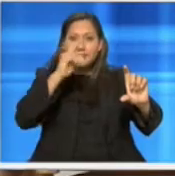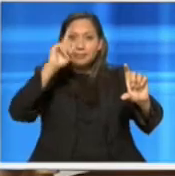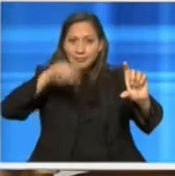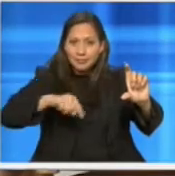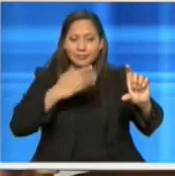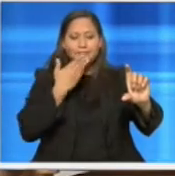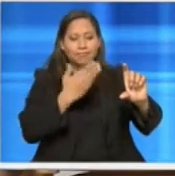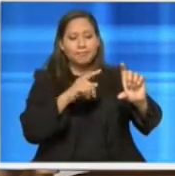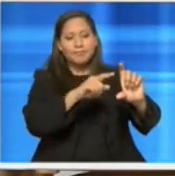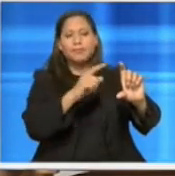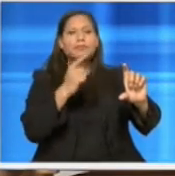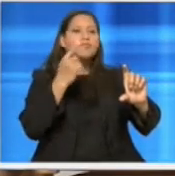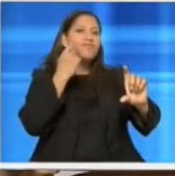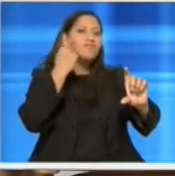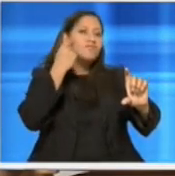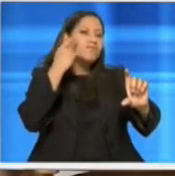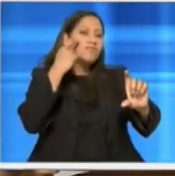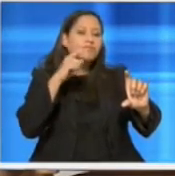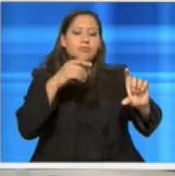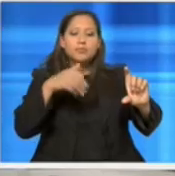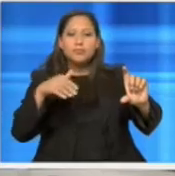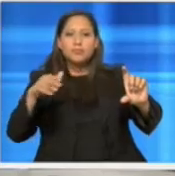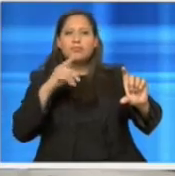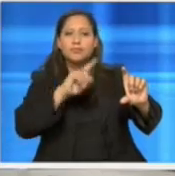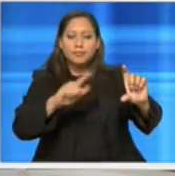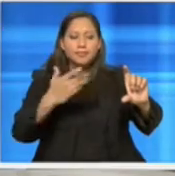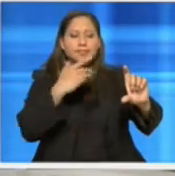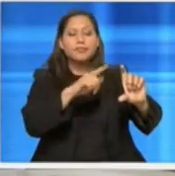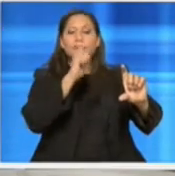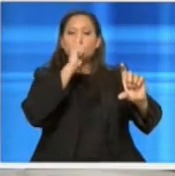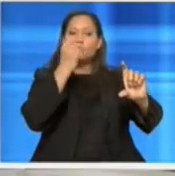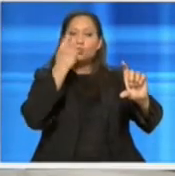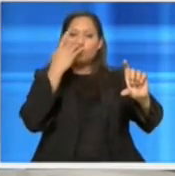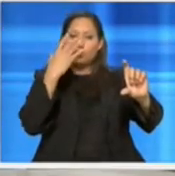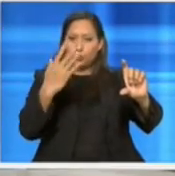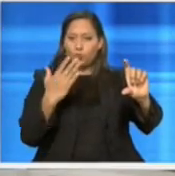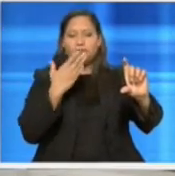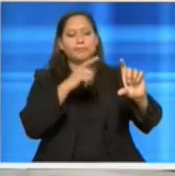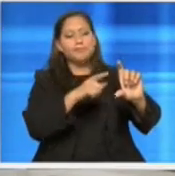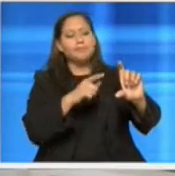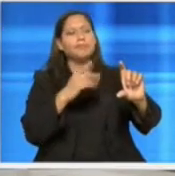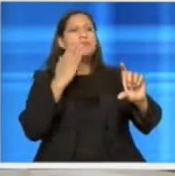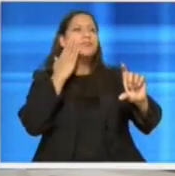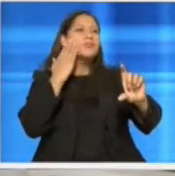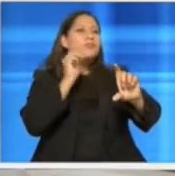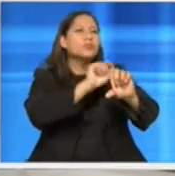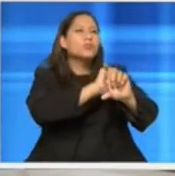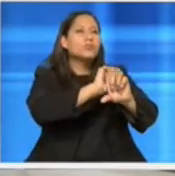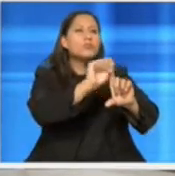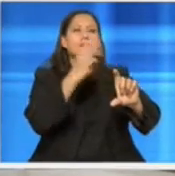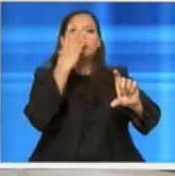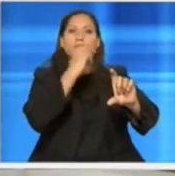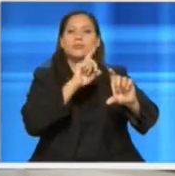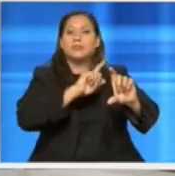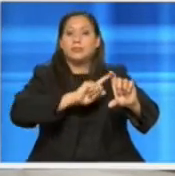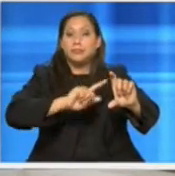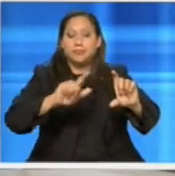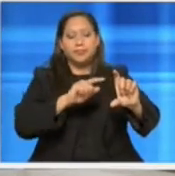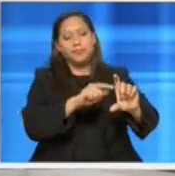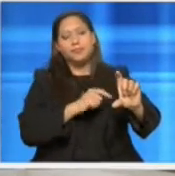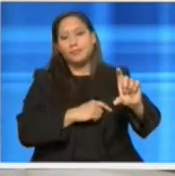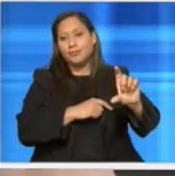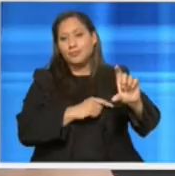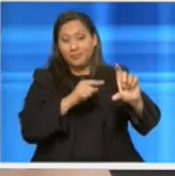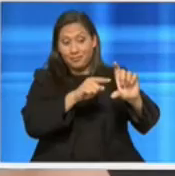te retira todas las impurezas, te da luminosidad a la piel, te la deja muy, muy sedosa, muy limpia, pero algo bien importante,